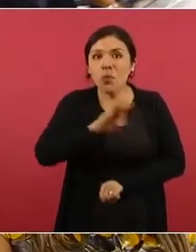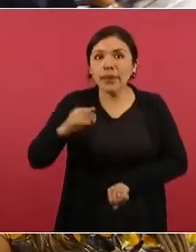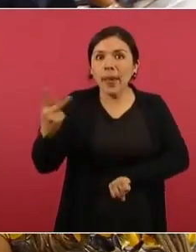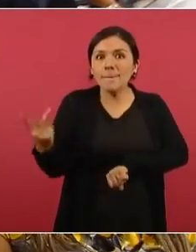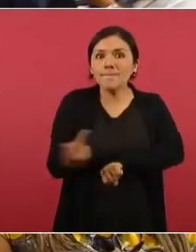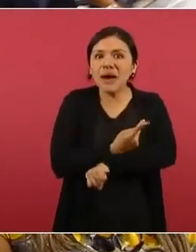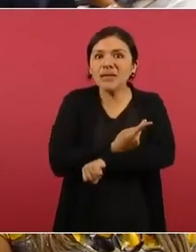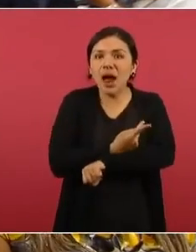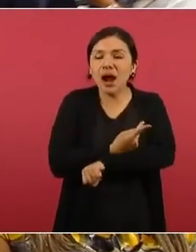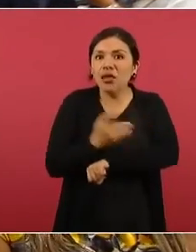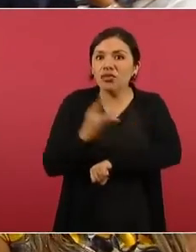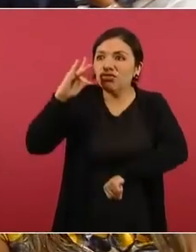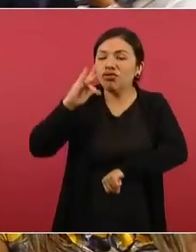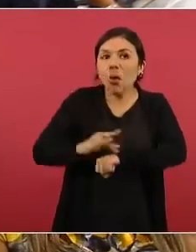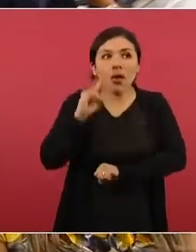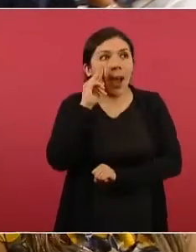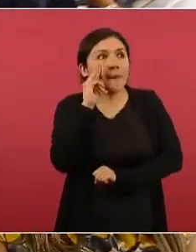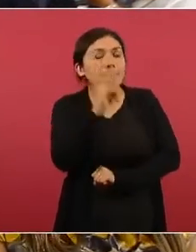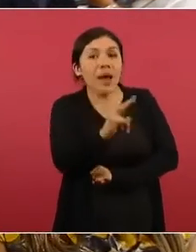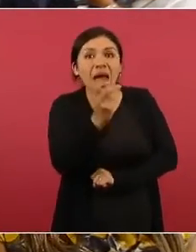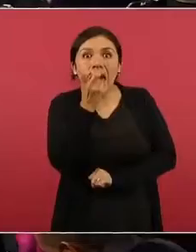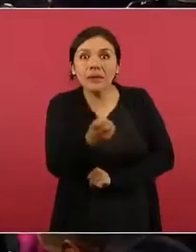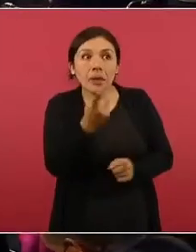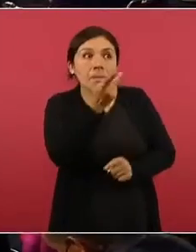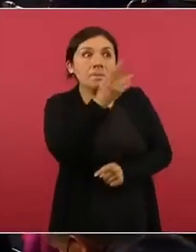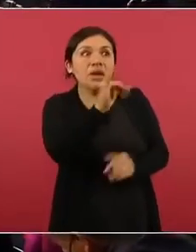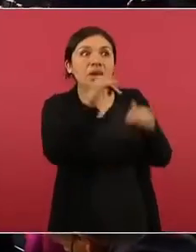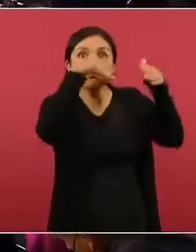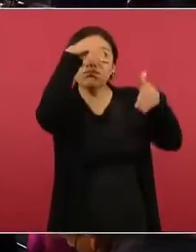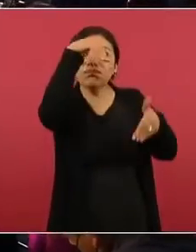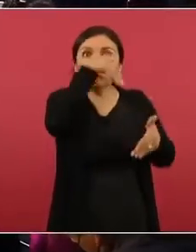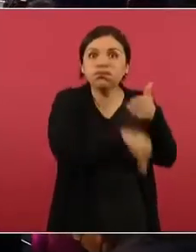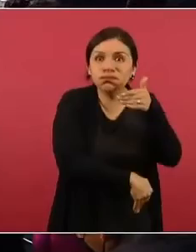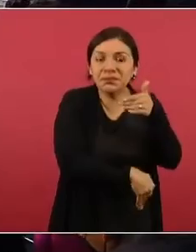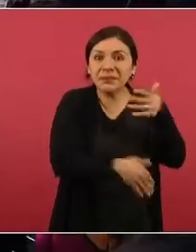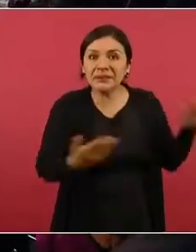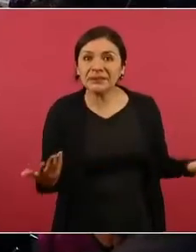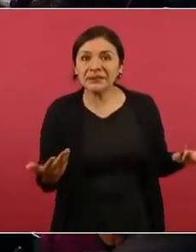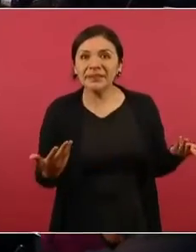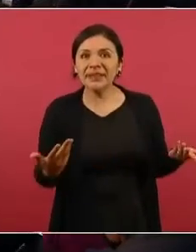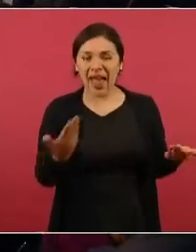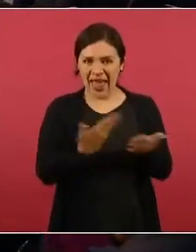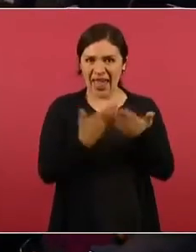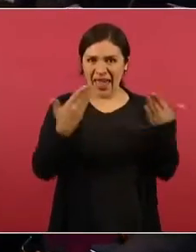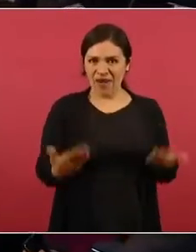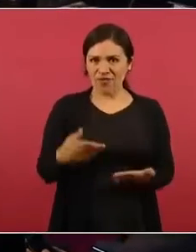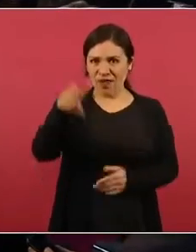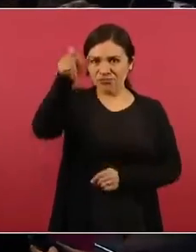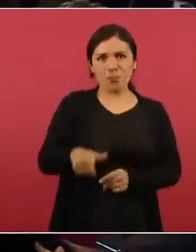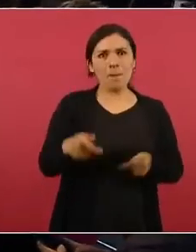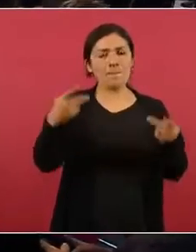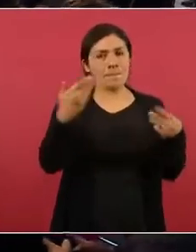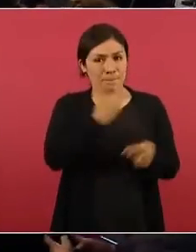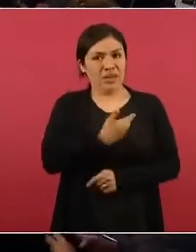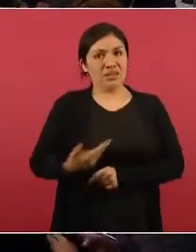que en vida le iba a tocar esto? Porque tenemos a un presidente nacional del PRI que